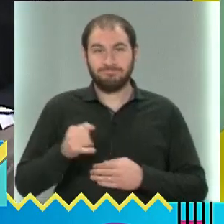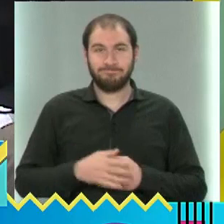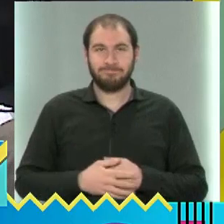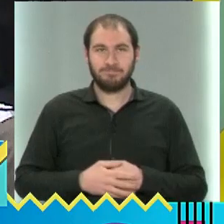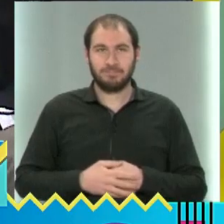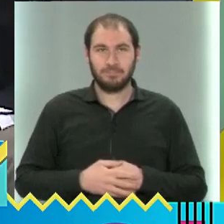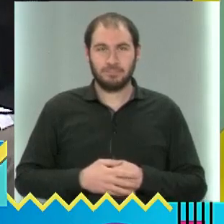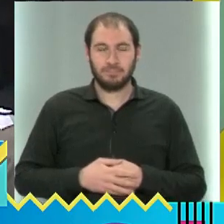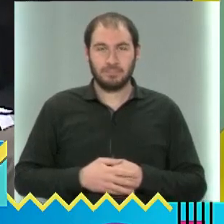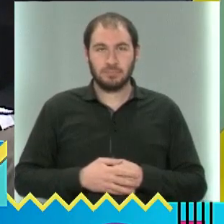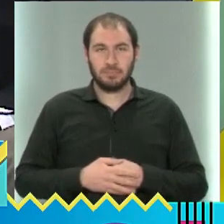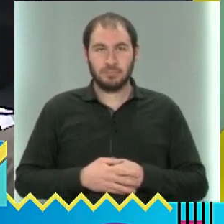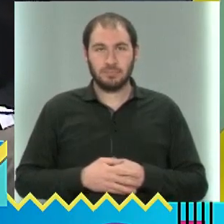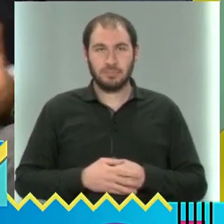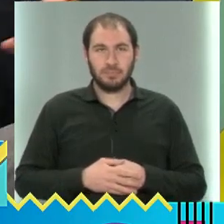esto es